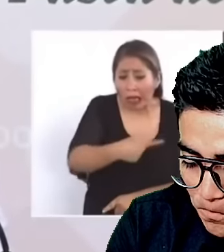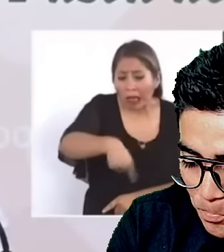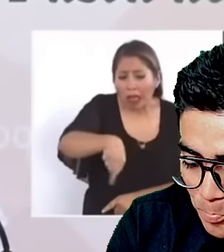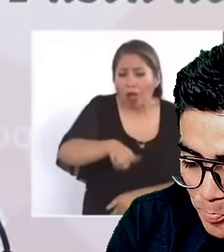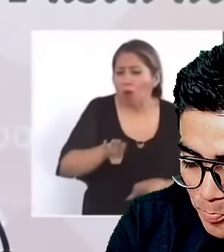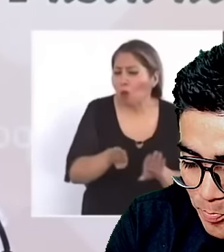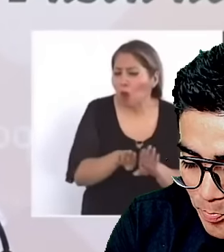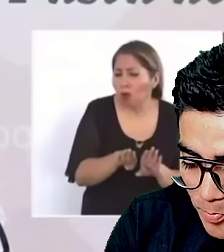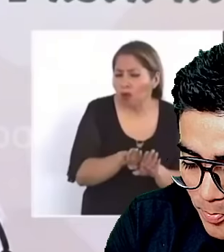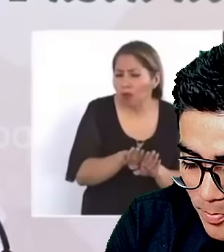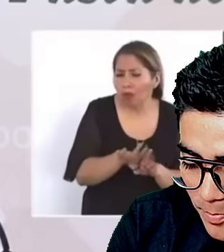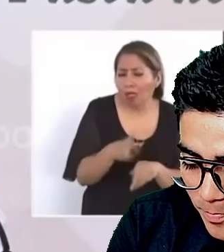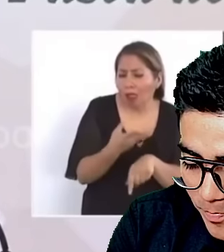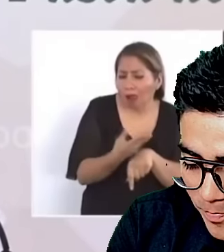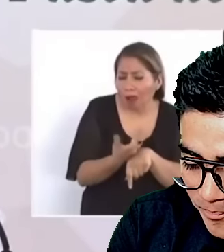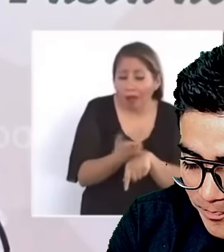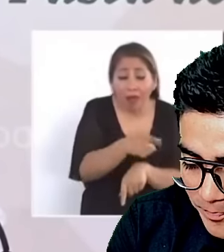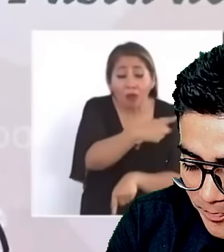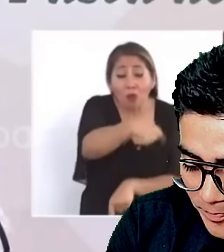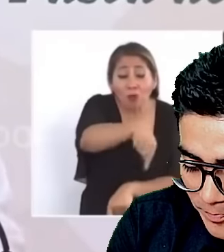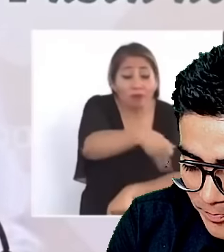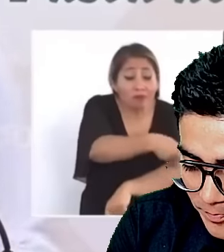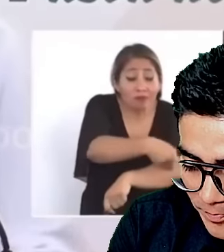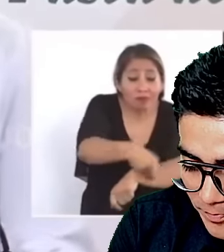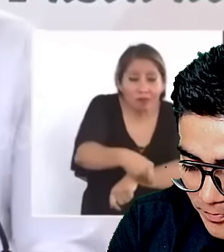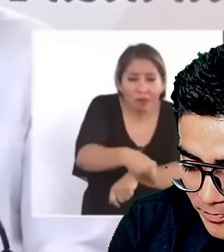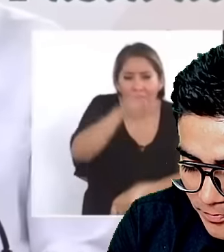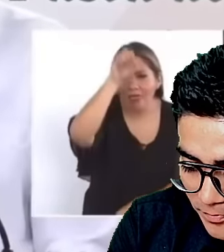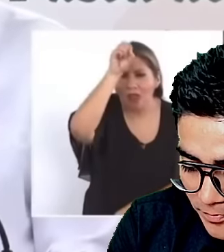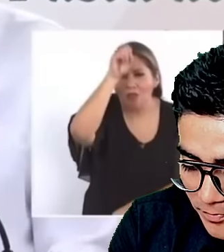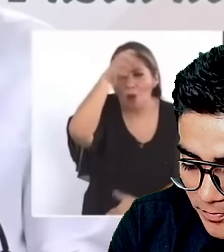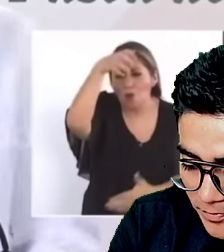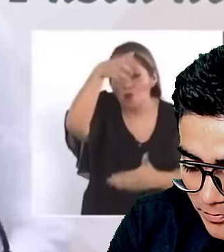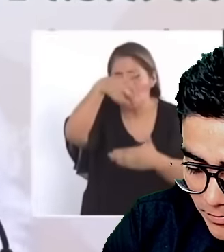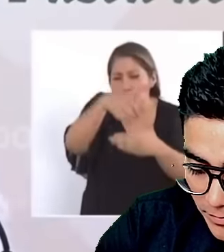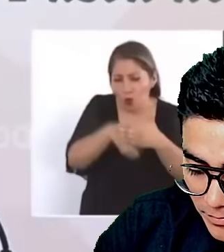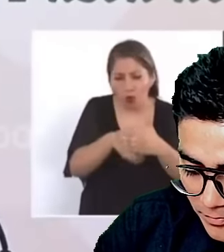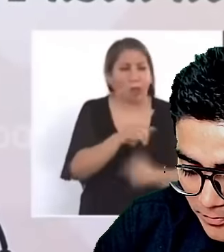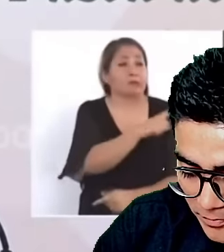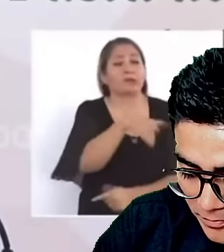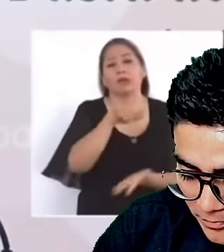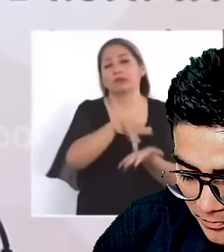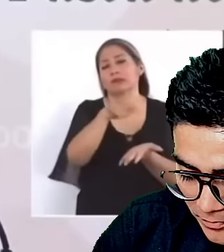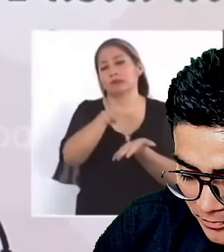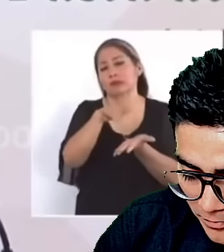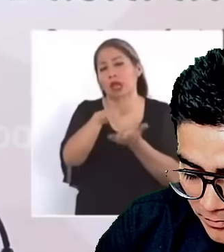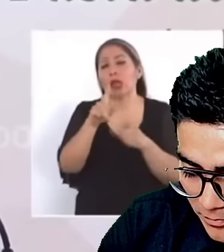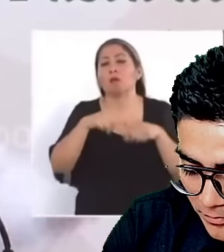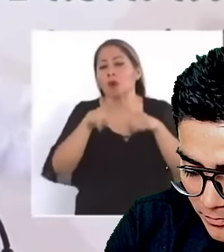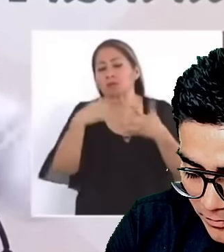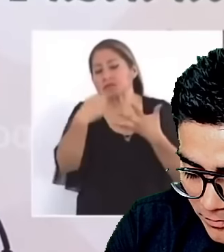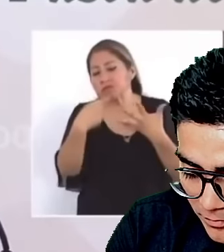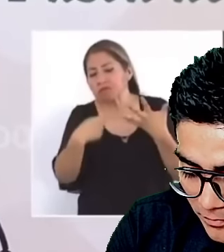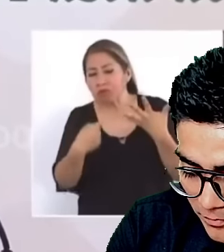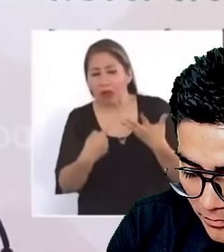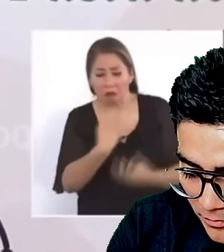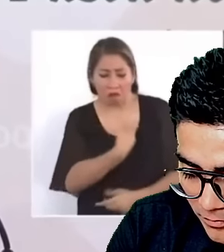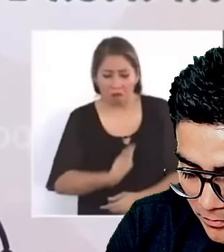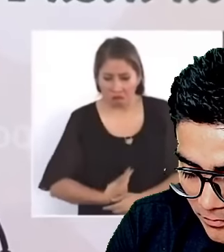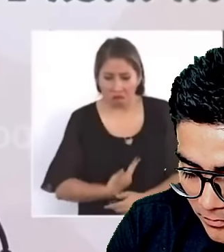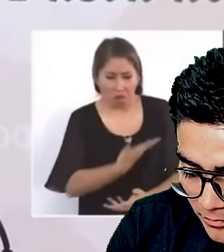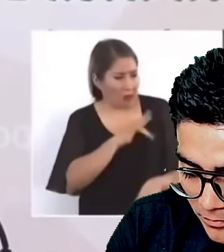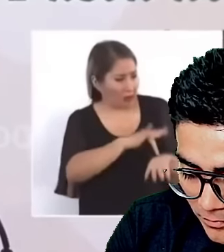reparación para las familias de los mineros. Muchas gracias por estas acciones, señor